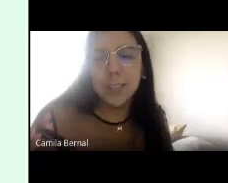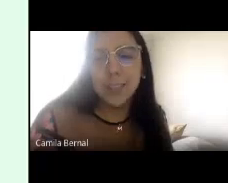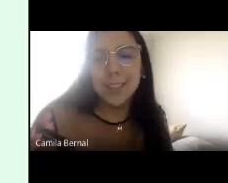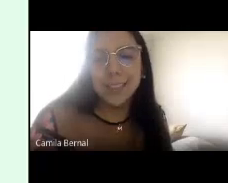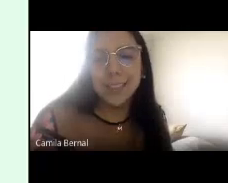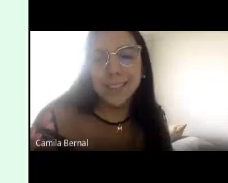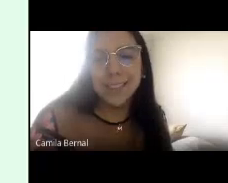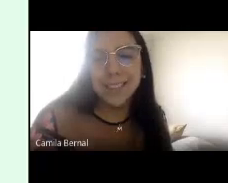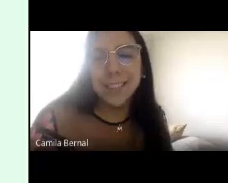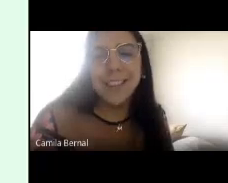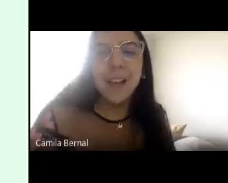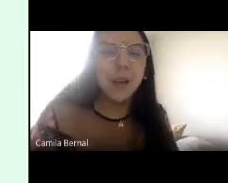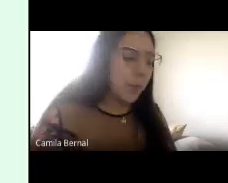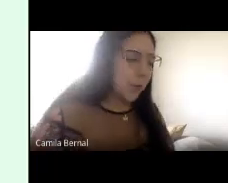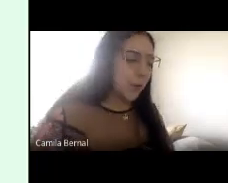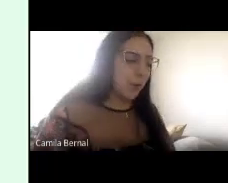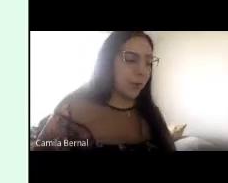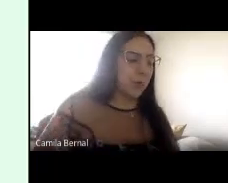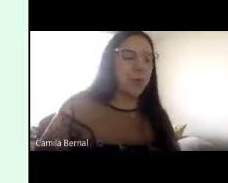sí,